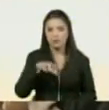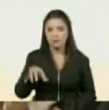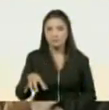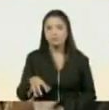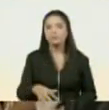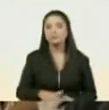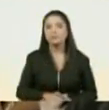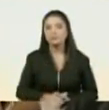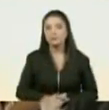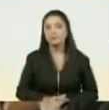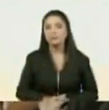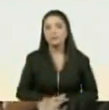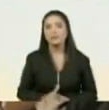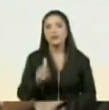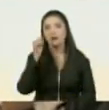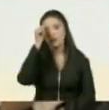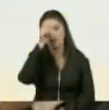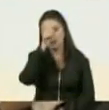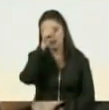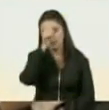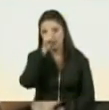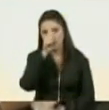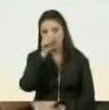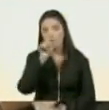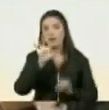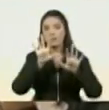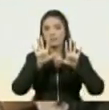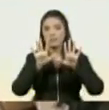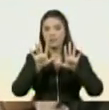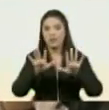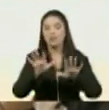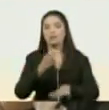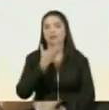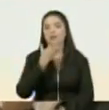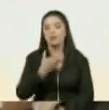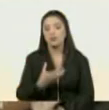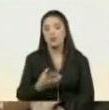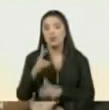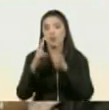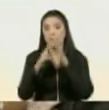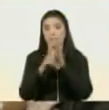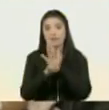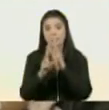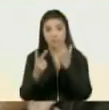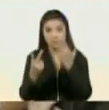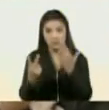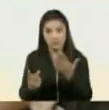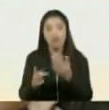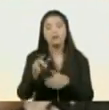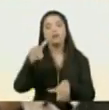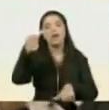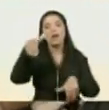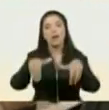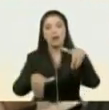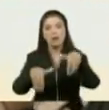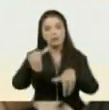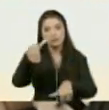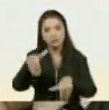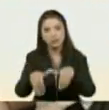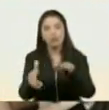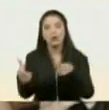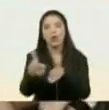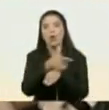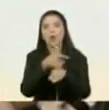día domingo 10 de diciembre de este año, también elecciones de gobernadoras